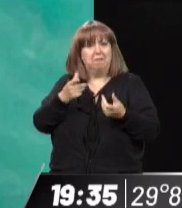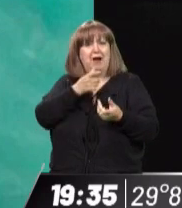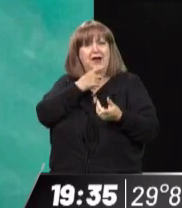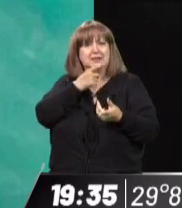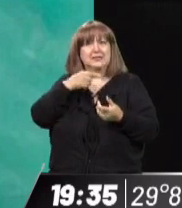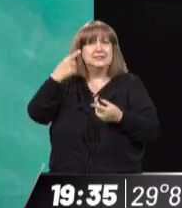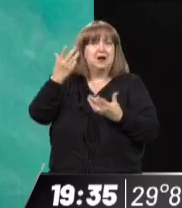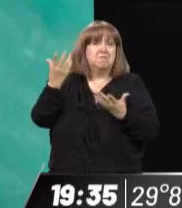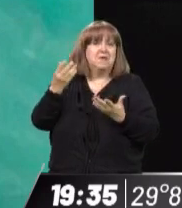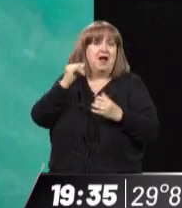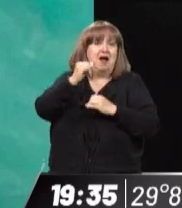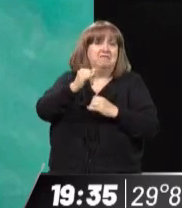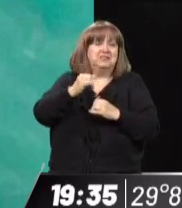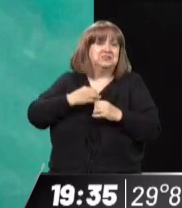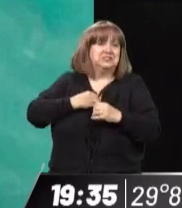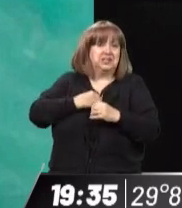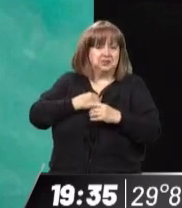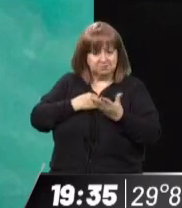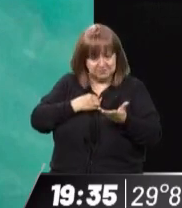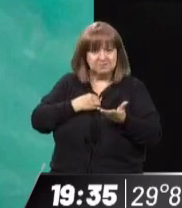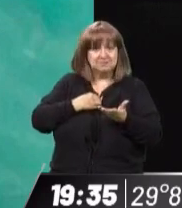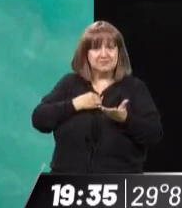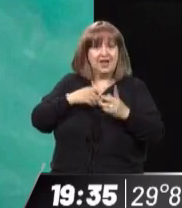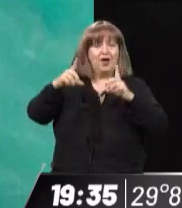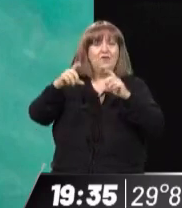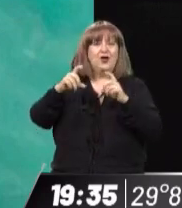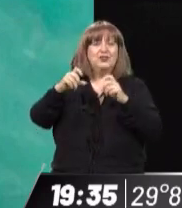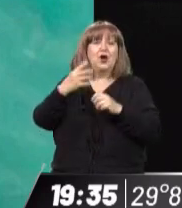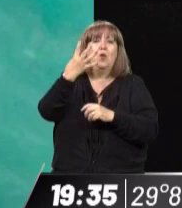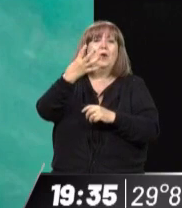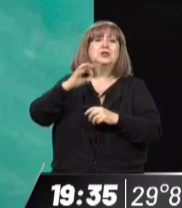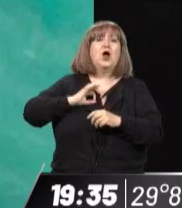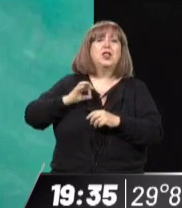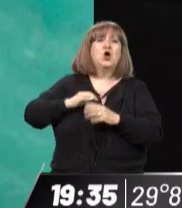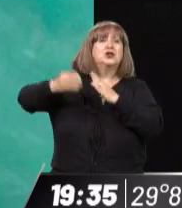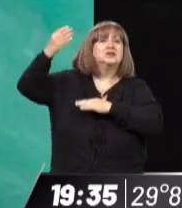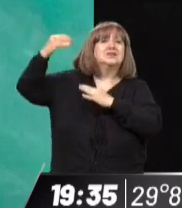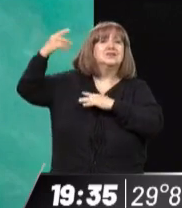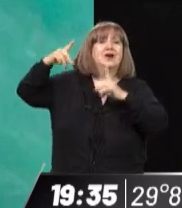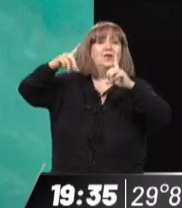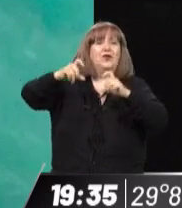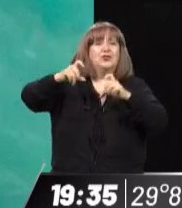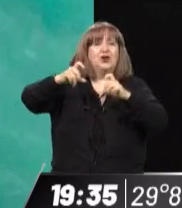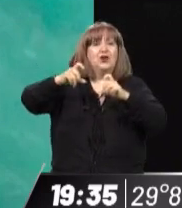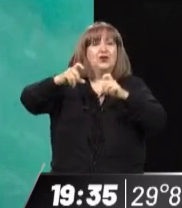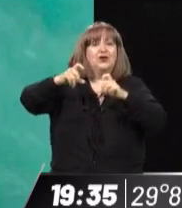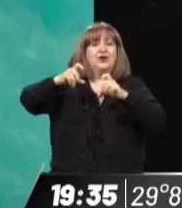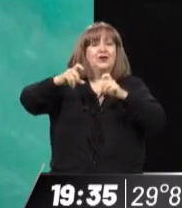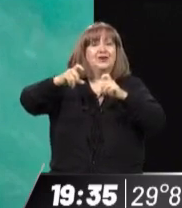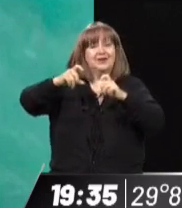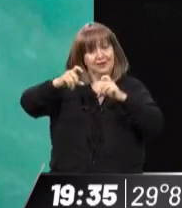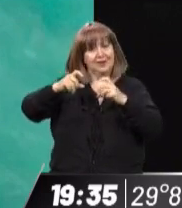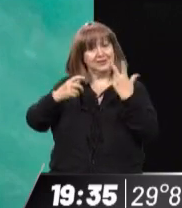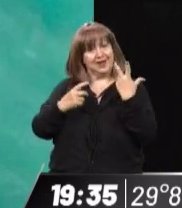divino. Creer o reventar. Hace 4 años que tomaron esta fotografía. Elijo creer.